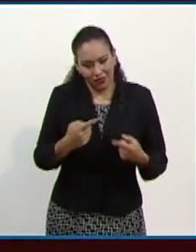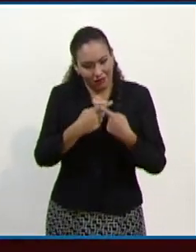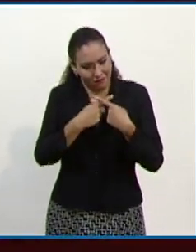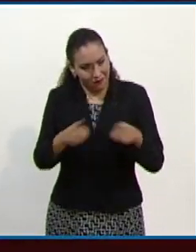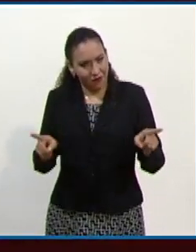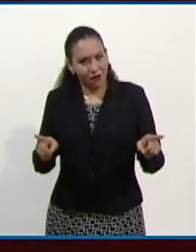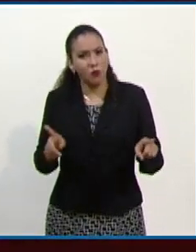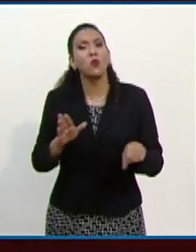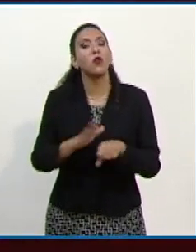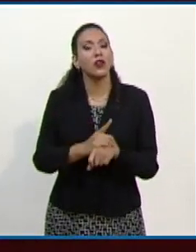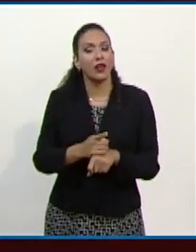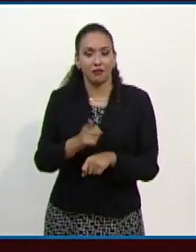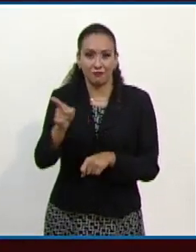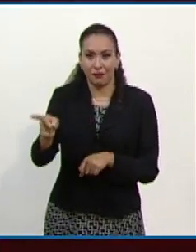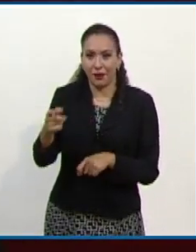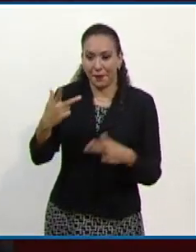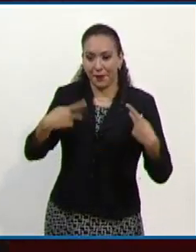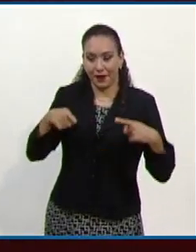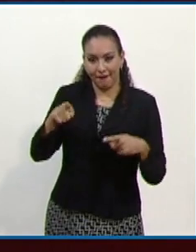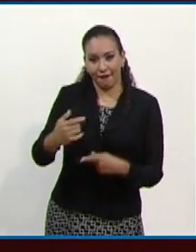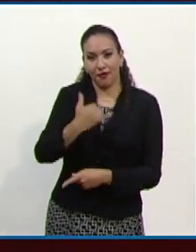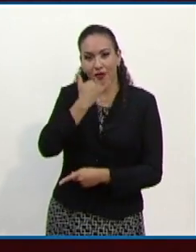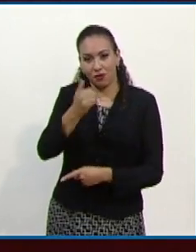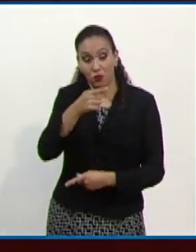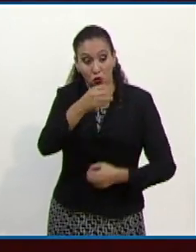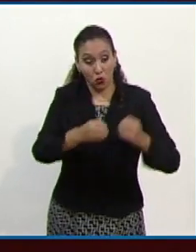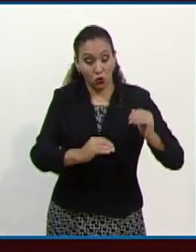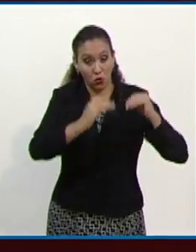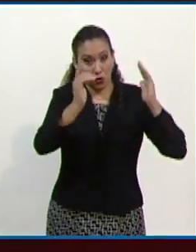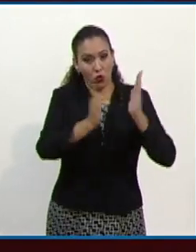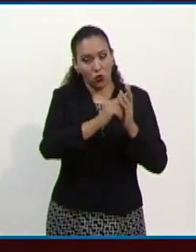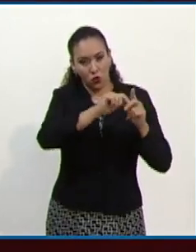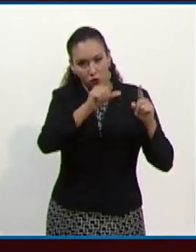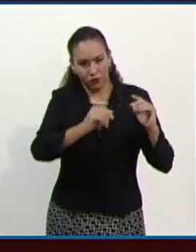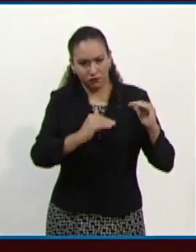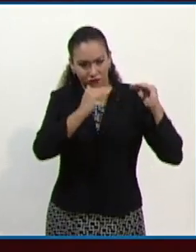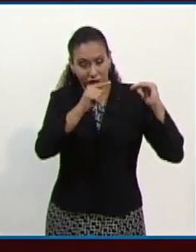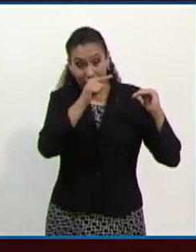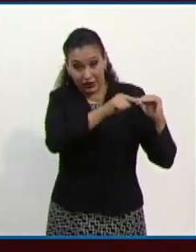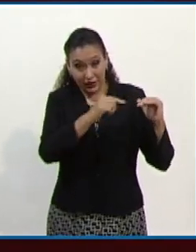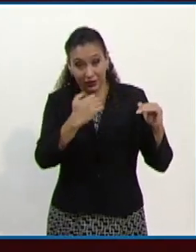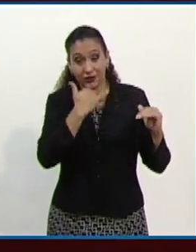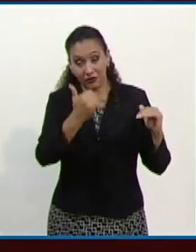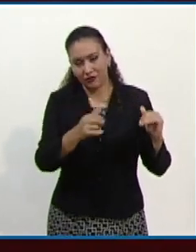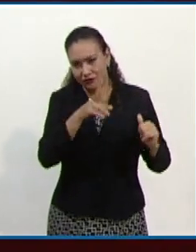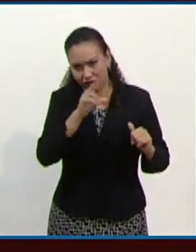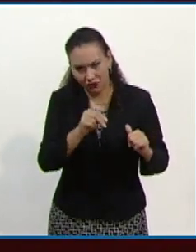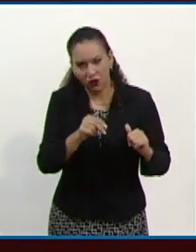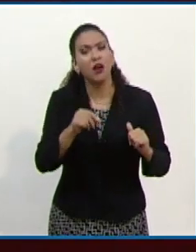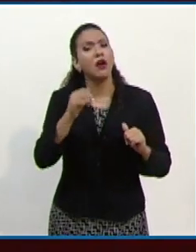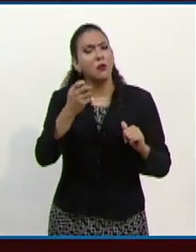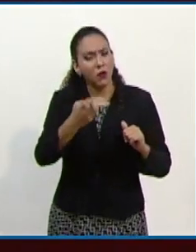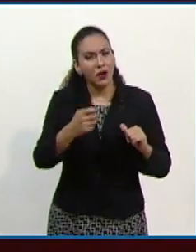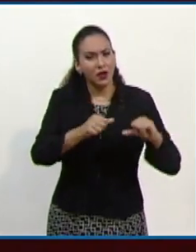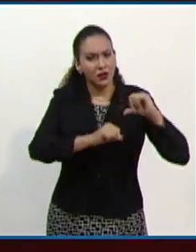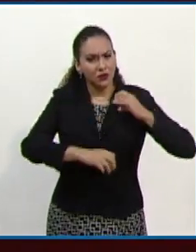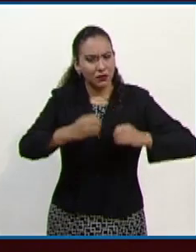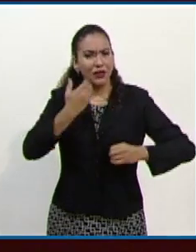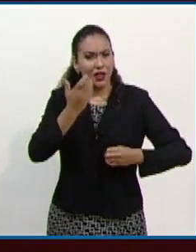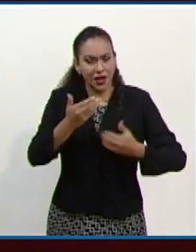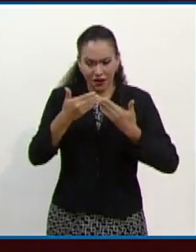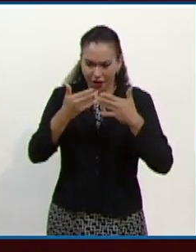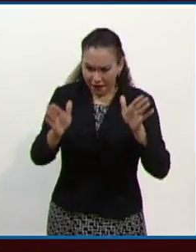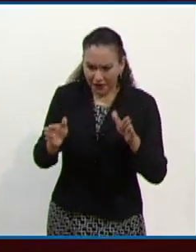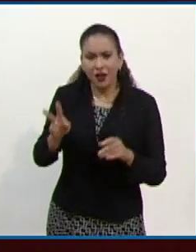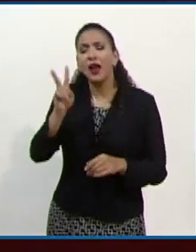Poder Judicial Federal nunca ha estado cerrado a la autocrítica, a la verdad y a la búsqueda de cambios. Pero